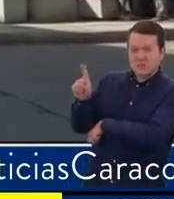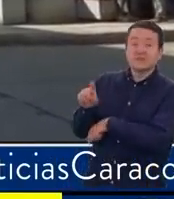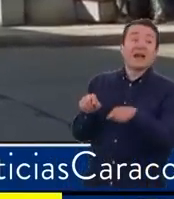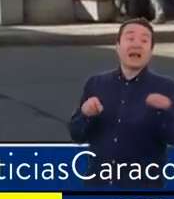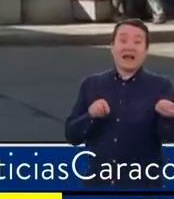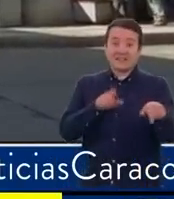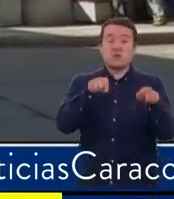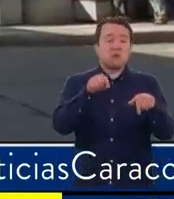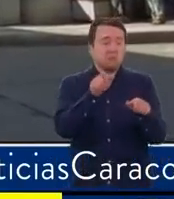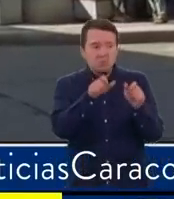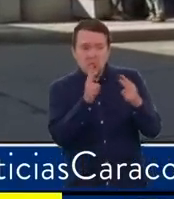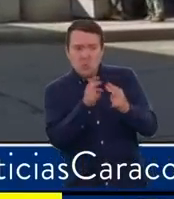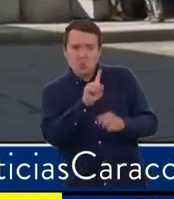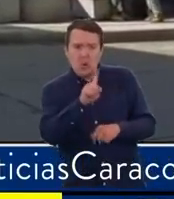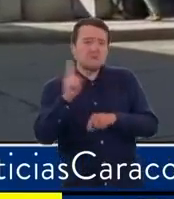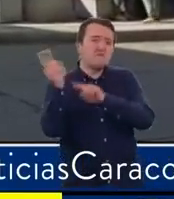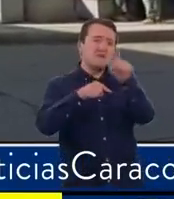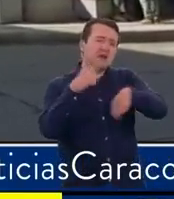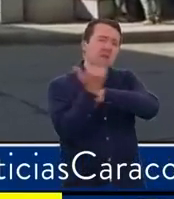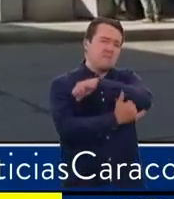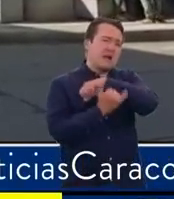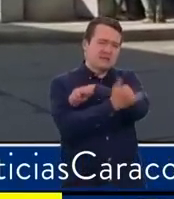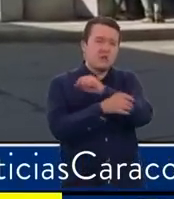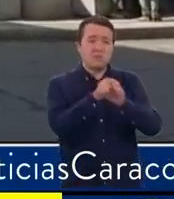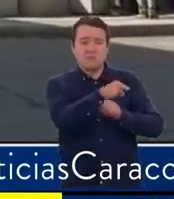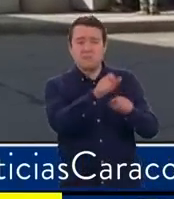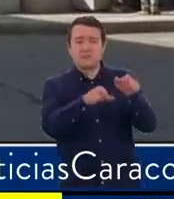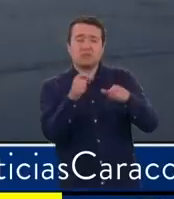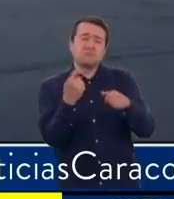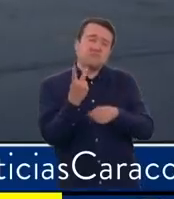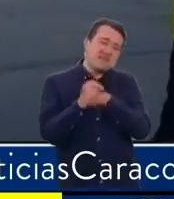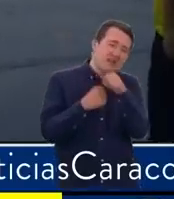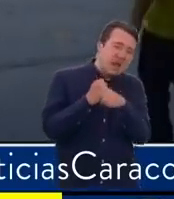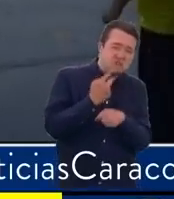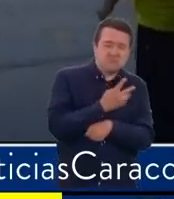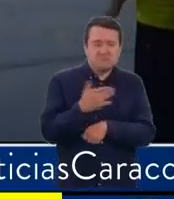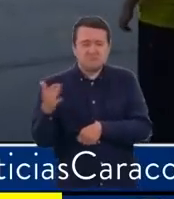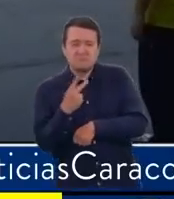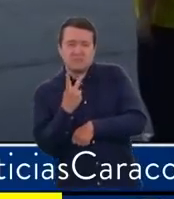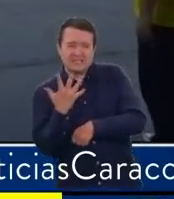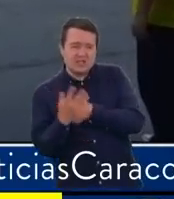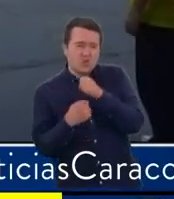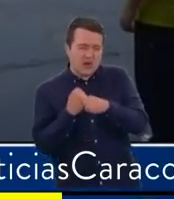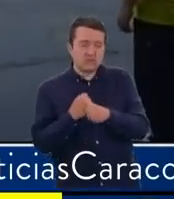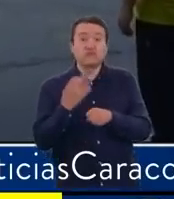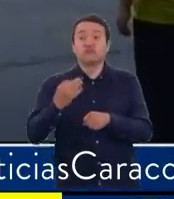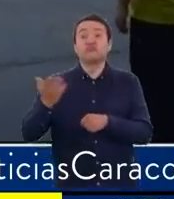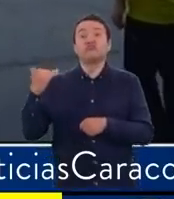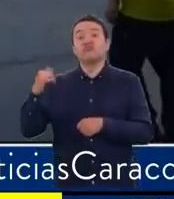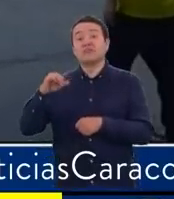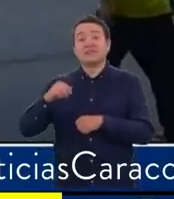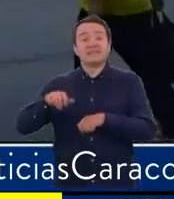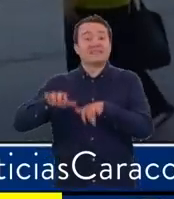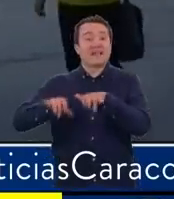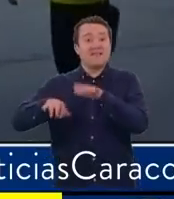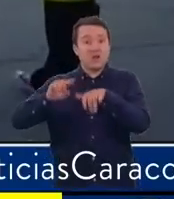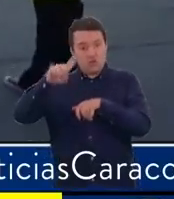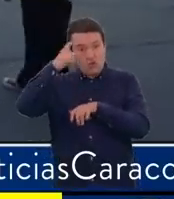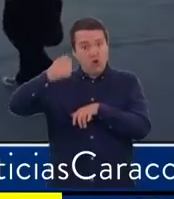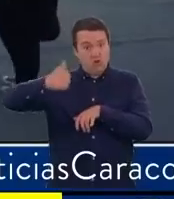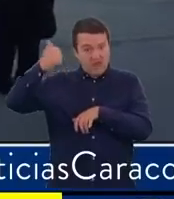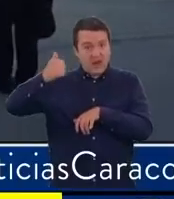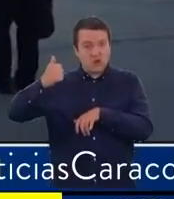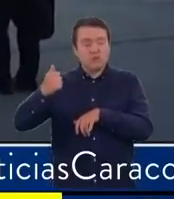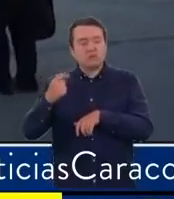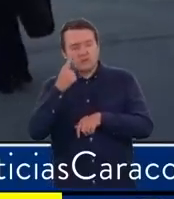tenían alrededor de 20 a 25 años nada más hace una semana el secretario de gobierno luis fernando suárez se encontraba en ese municipio haciendo un